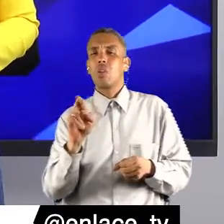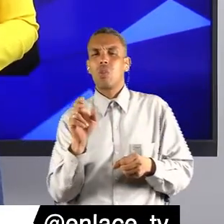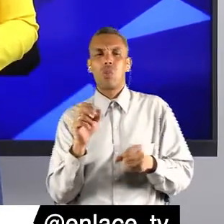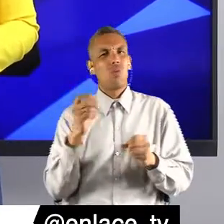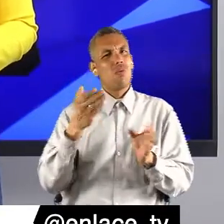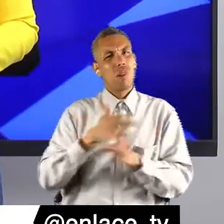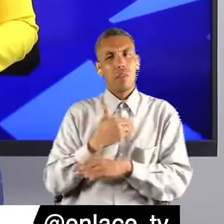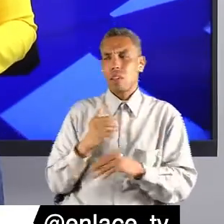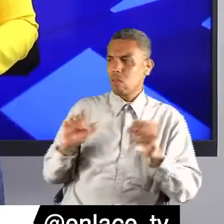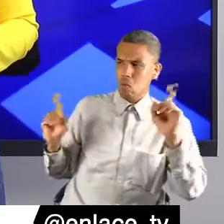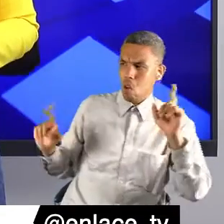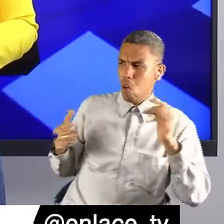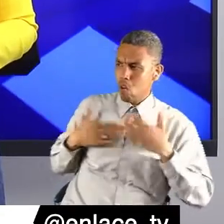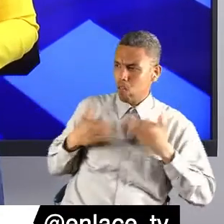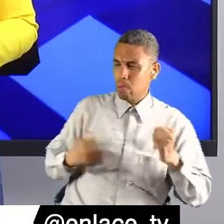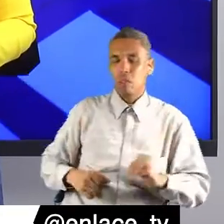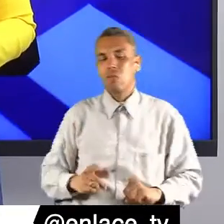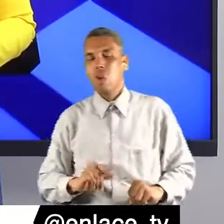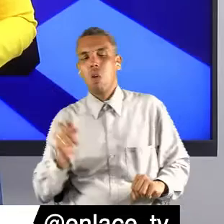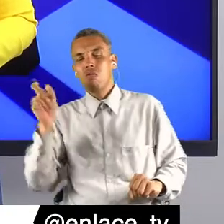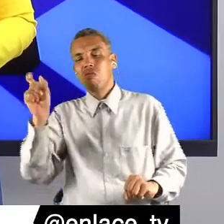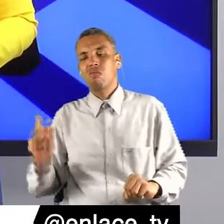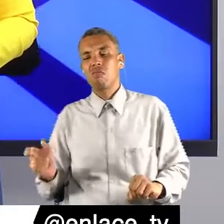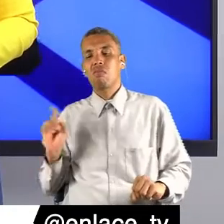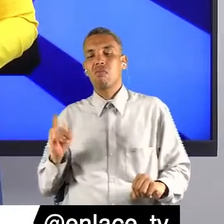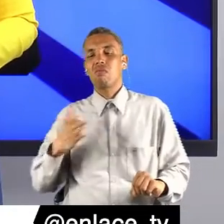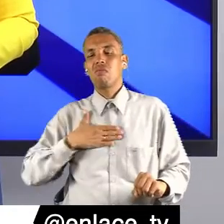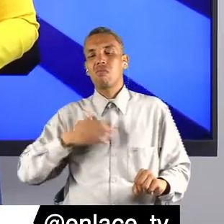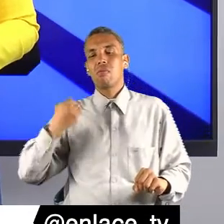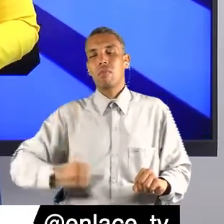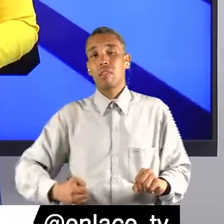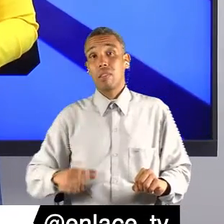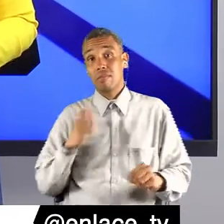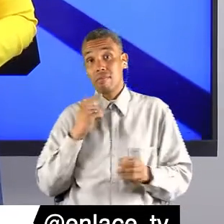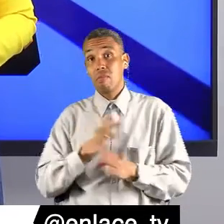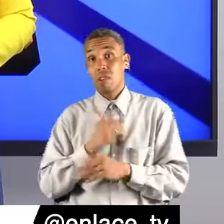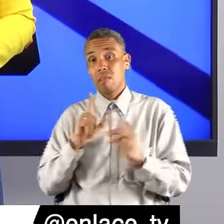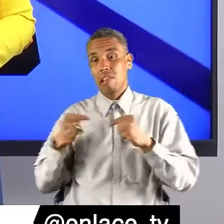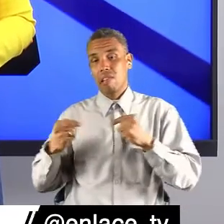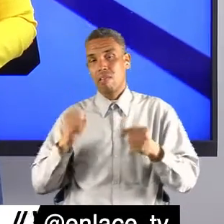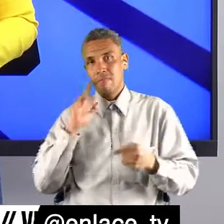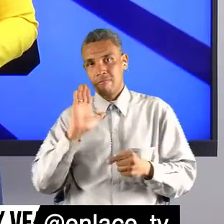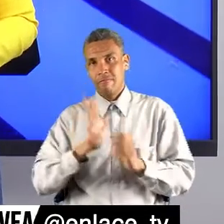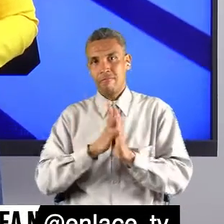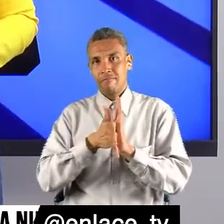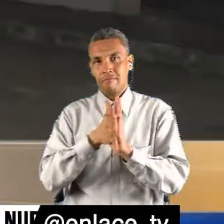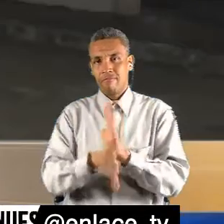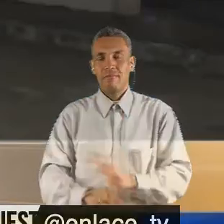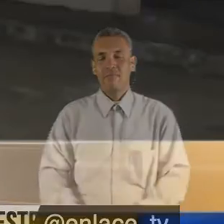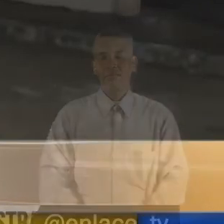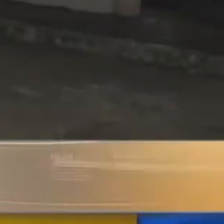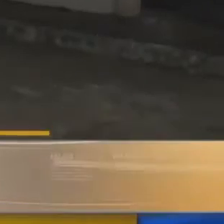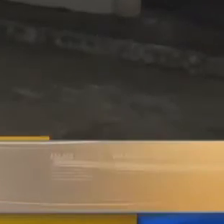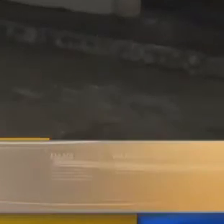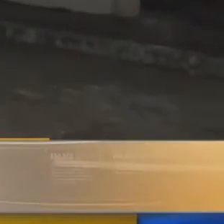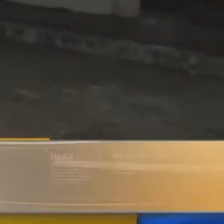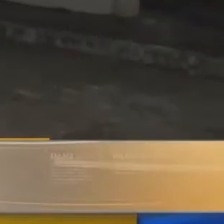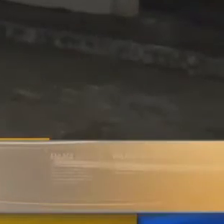estaremos ampliándolas hoy en nuestra presente emisión. Bienvenidos a Enlace Noticias, lo que usted quiere ver.